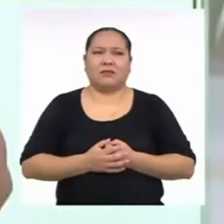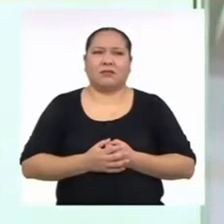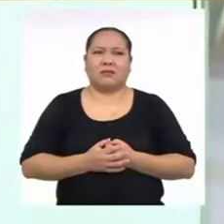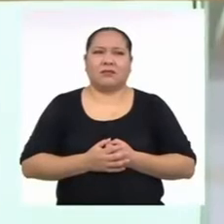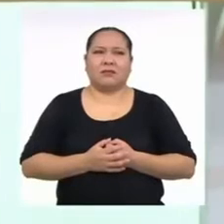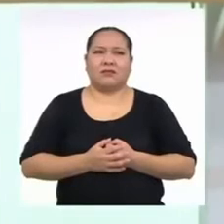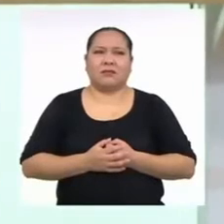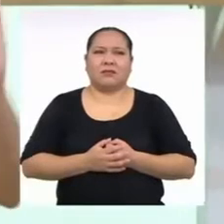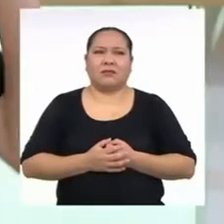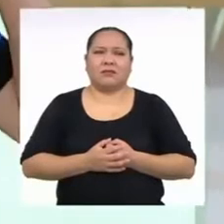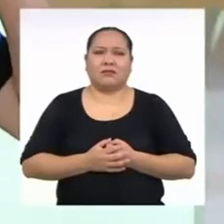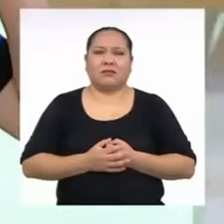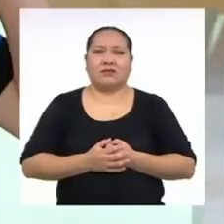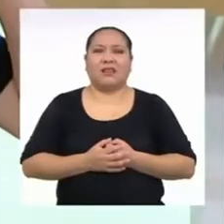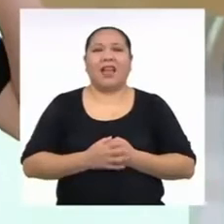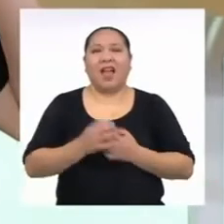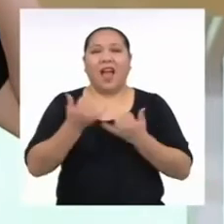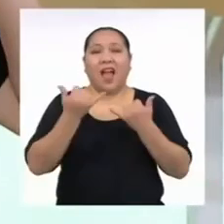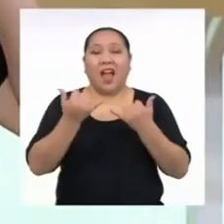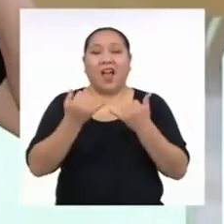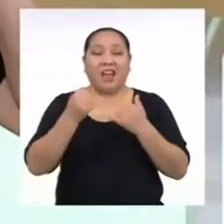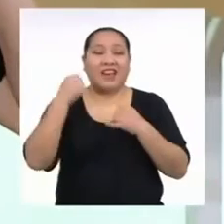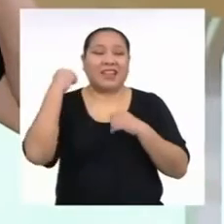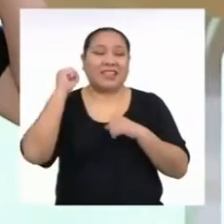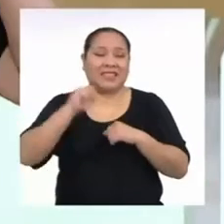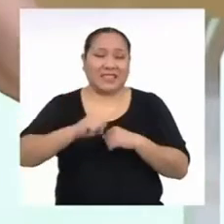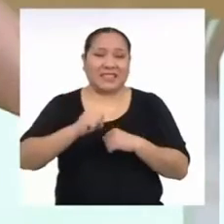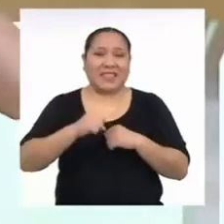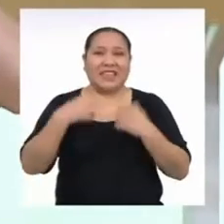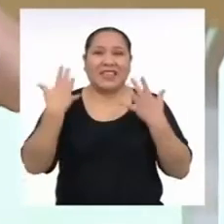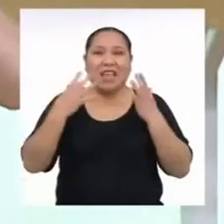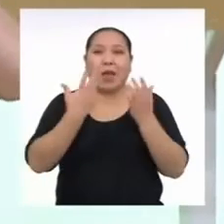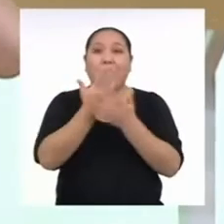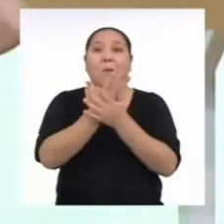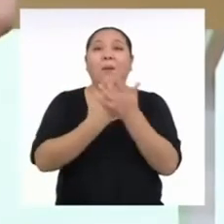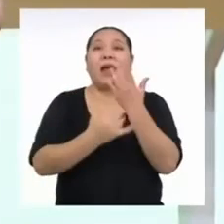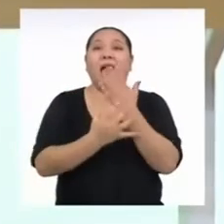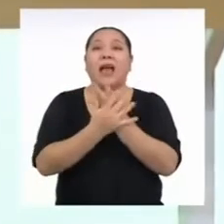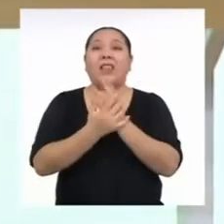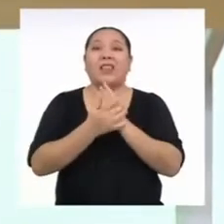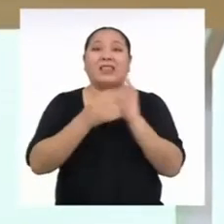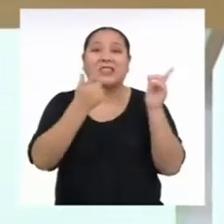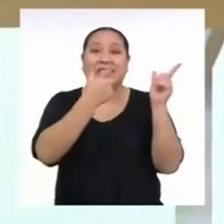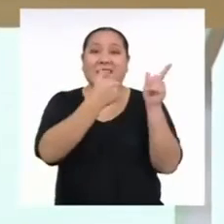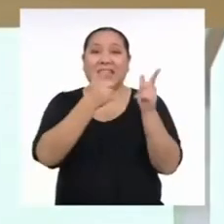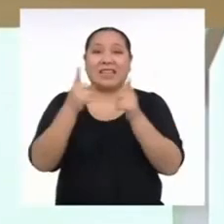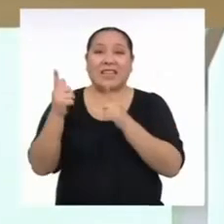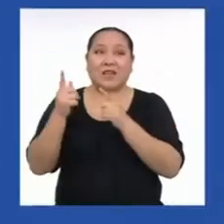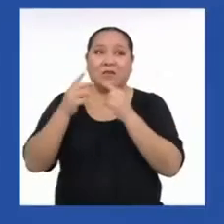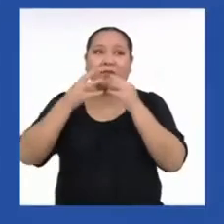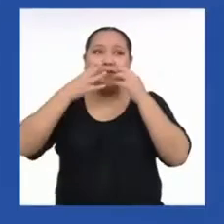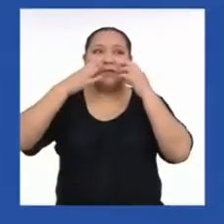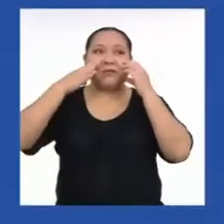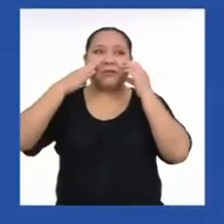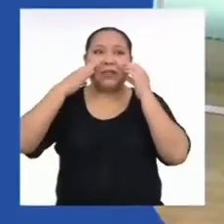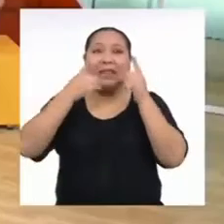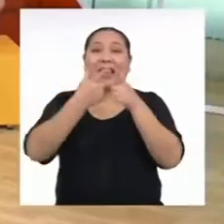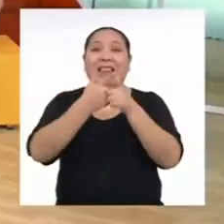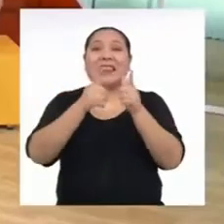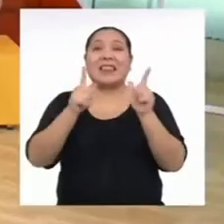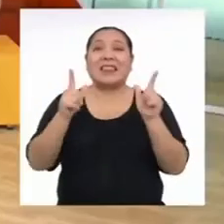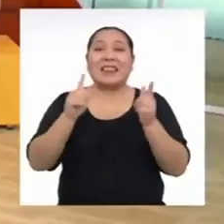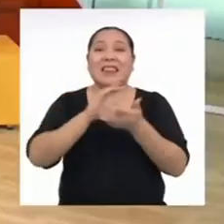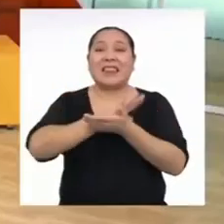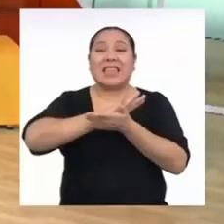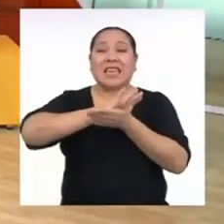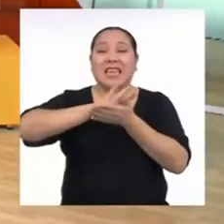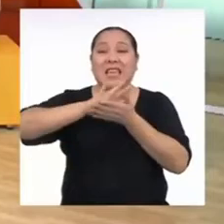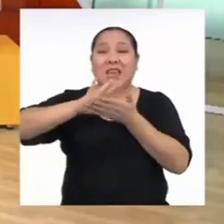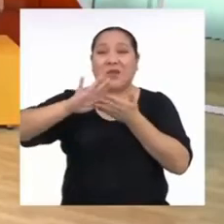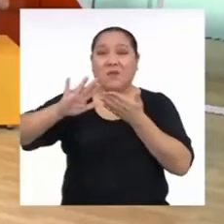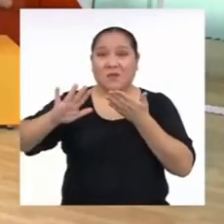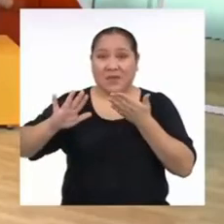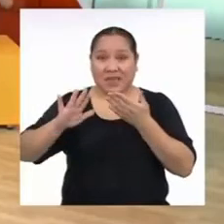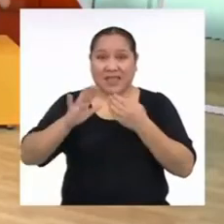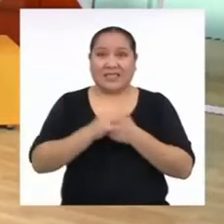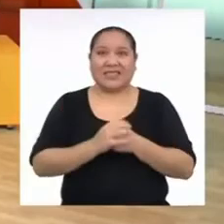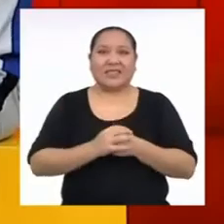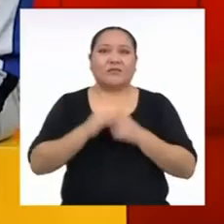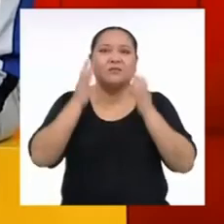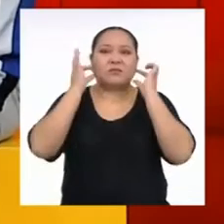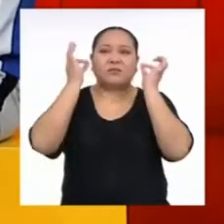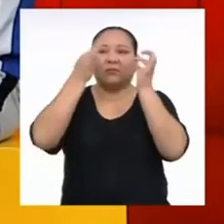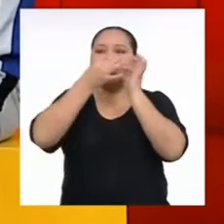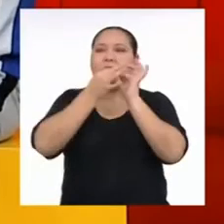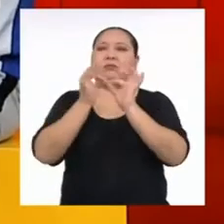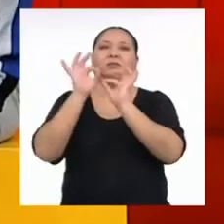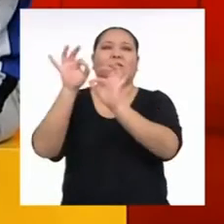¡Ja! Ahora sí, manos limpias. Ya puedo sacarme la mascarilla. Desde esta semana